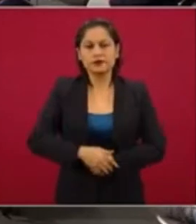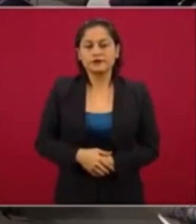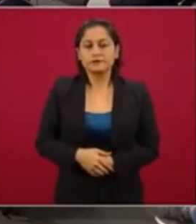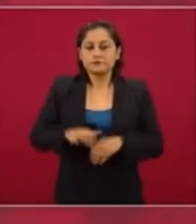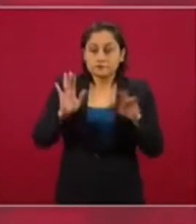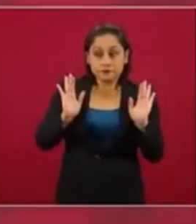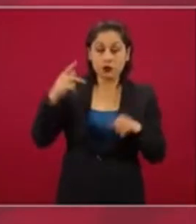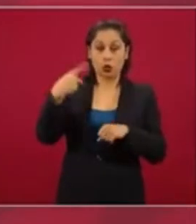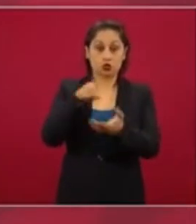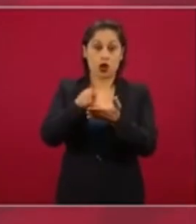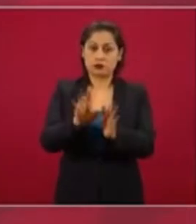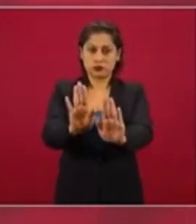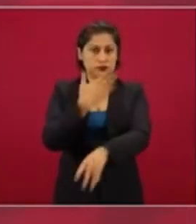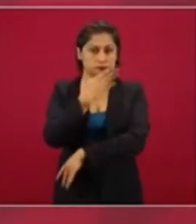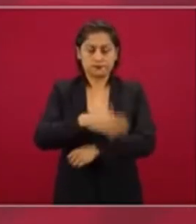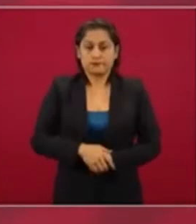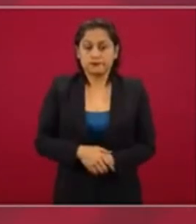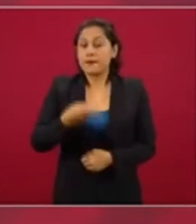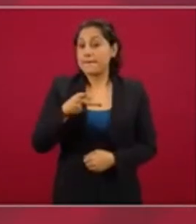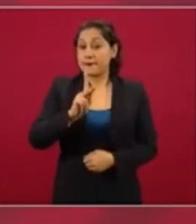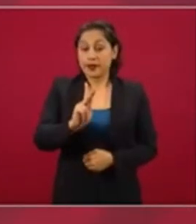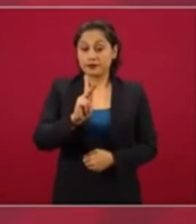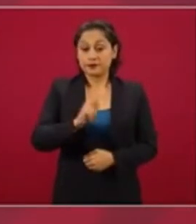pues están en su derecho, nada más que no hay